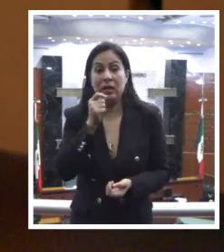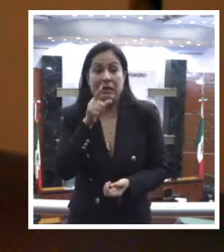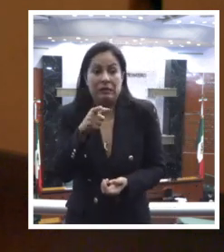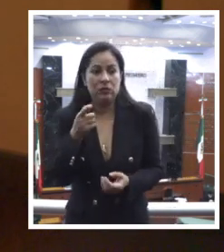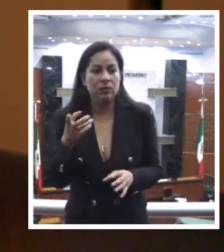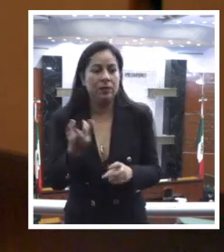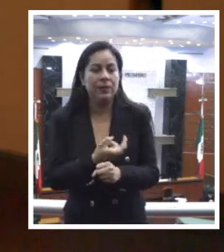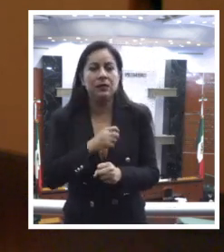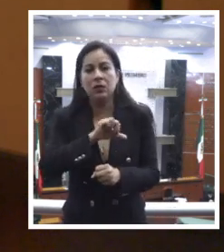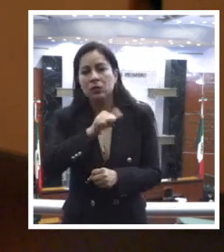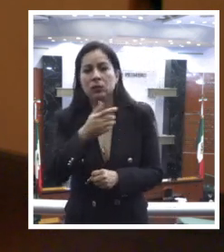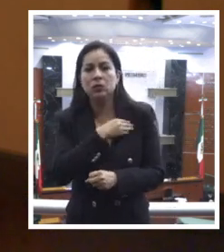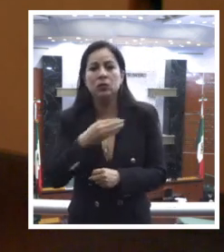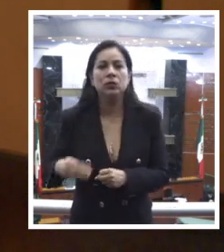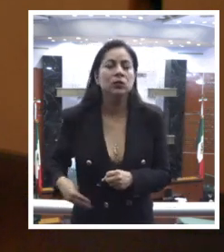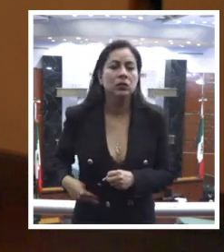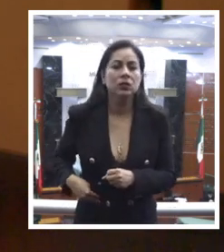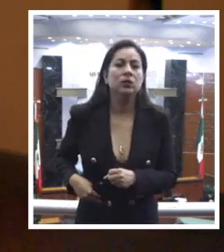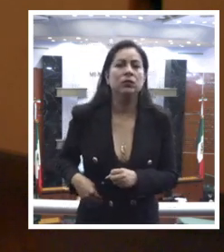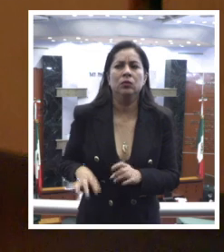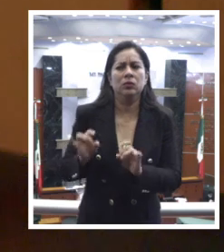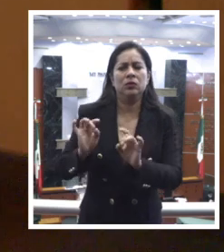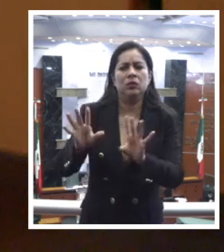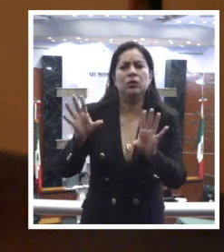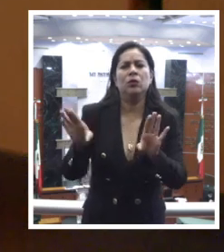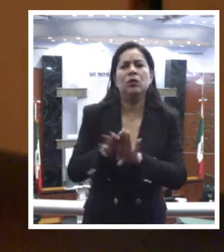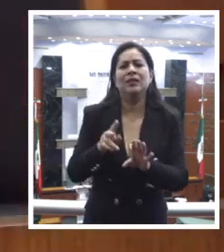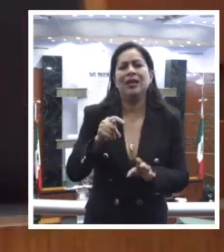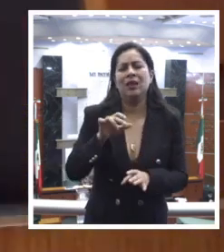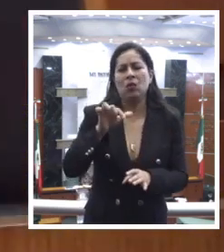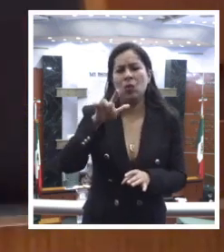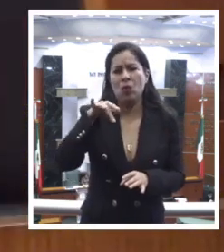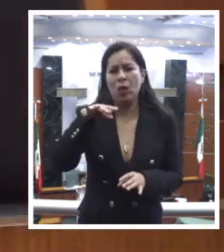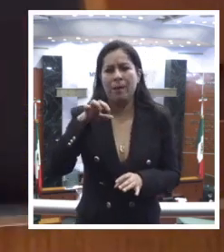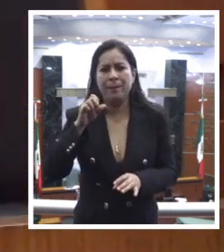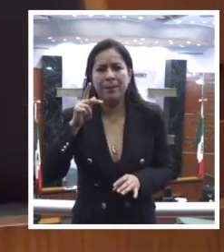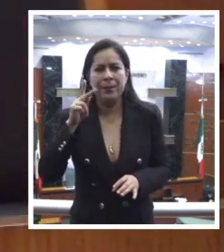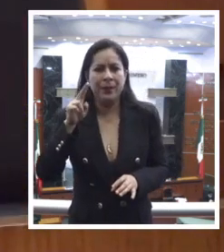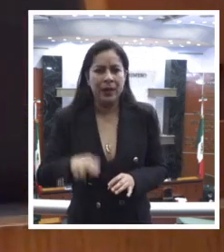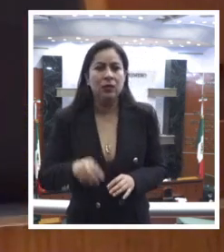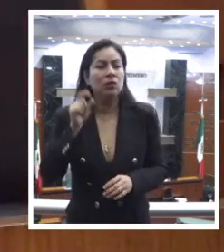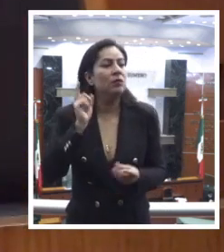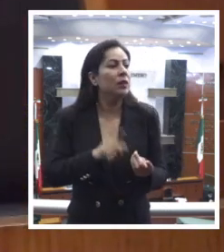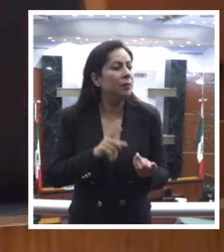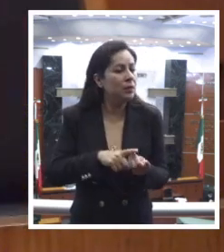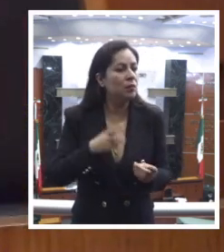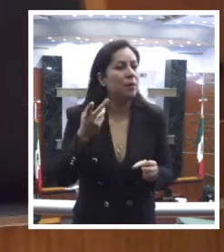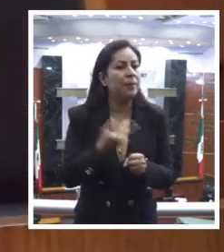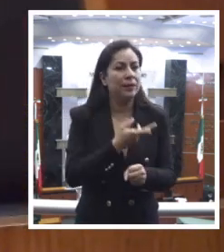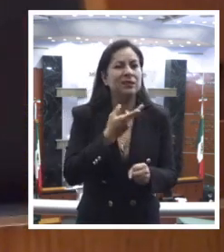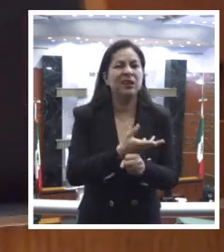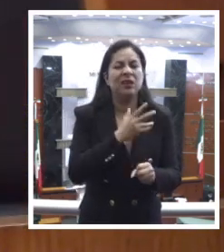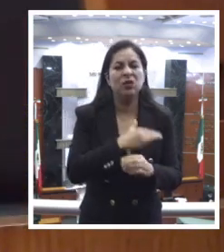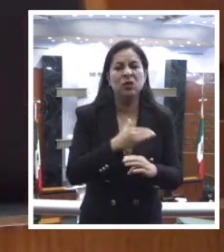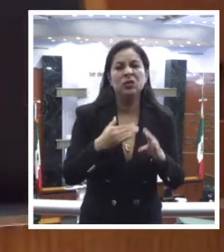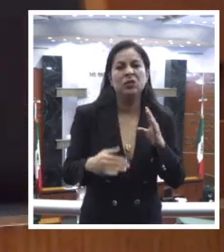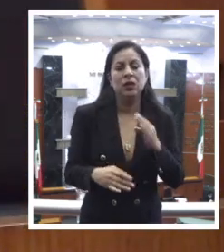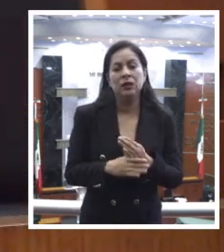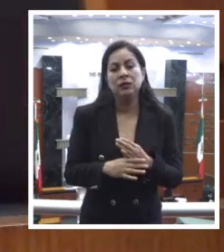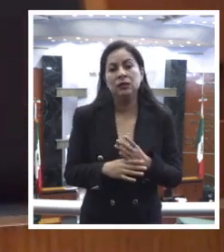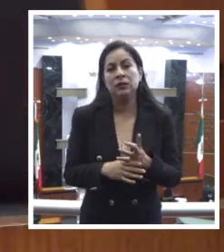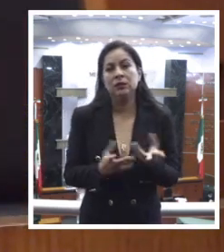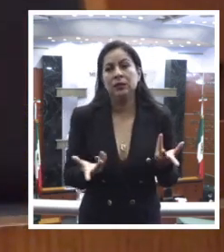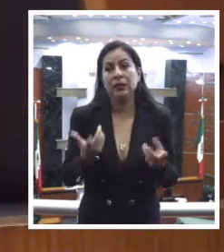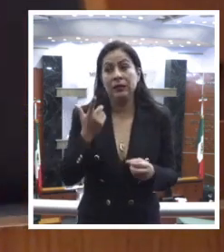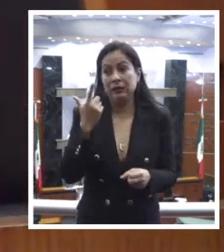dado en otros municipios de manera esporádica, como en Telolapan, donde pues también ocurren hechos que